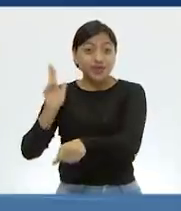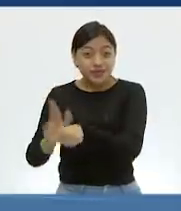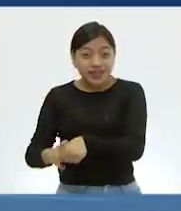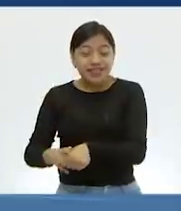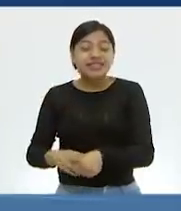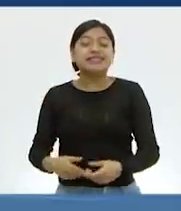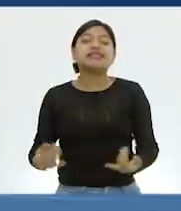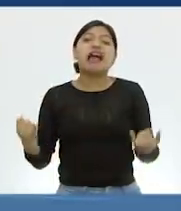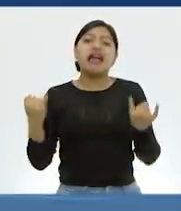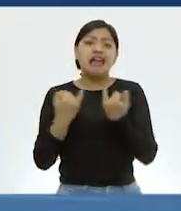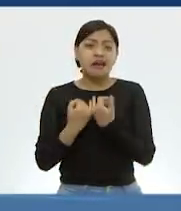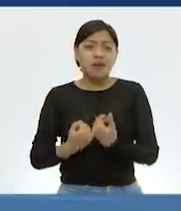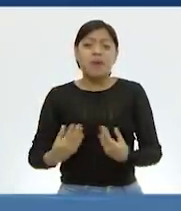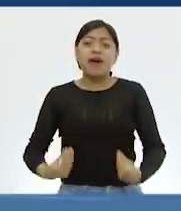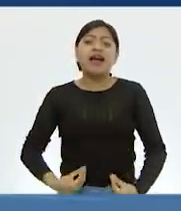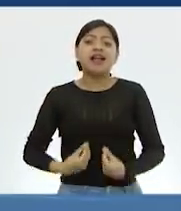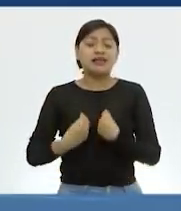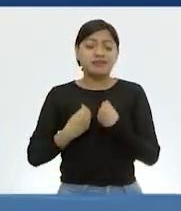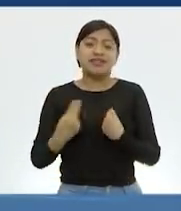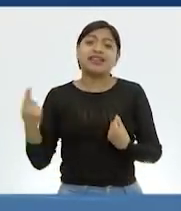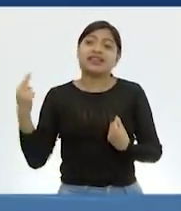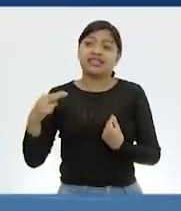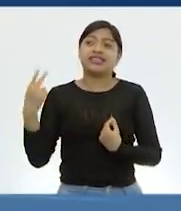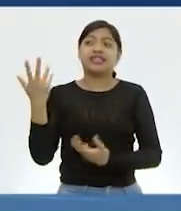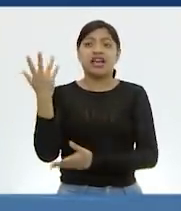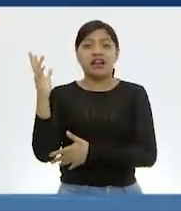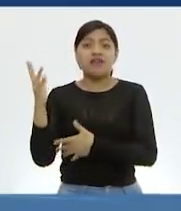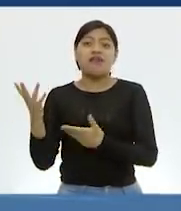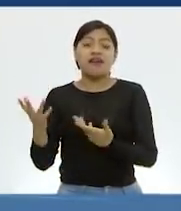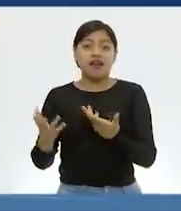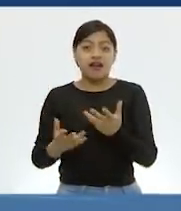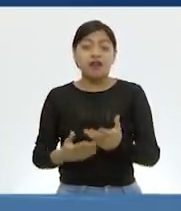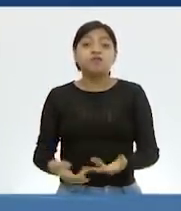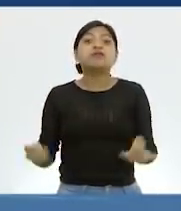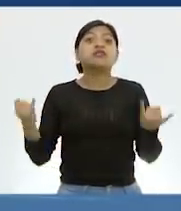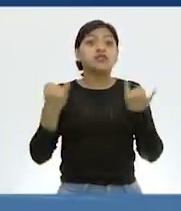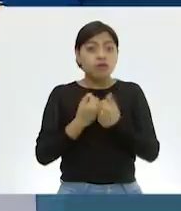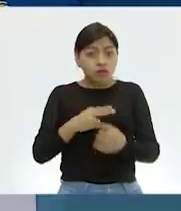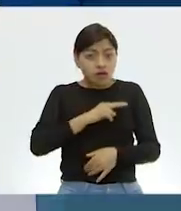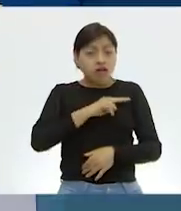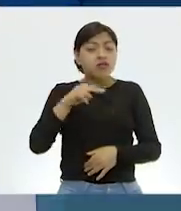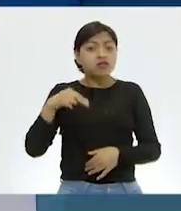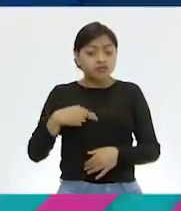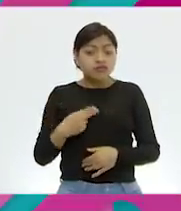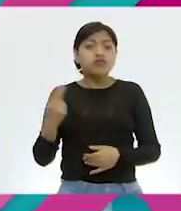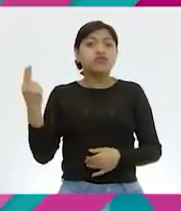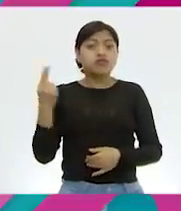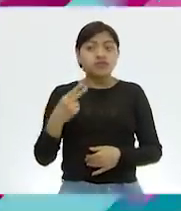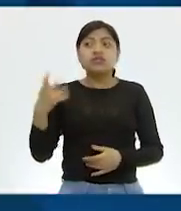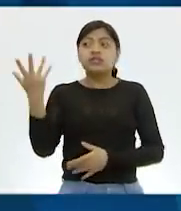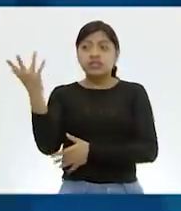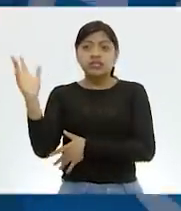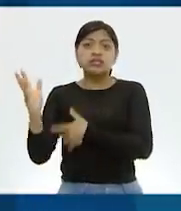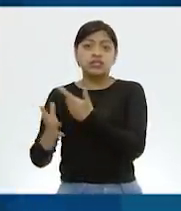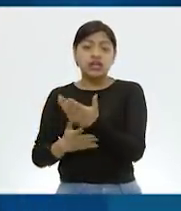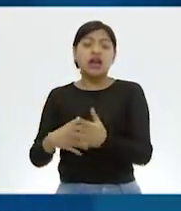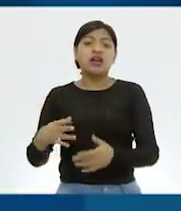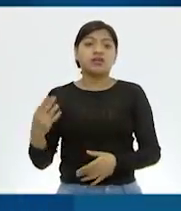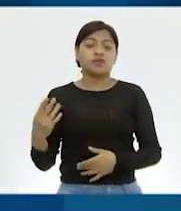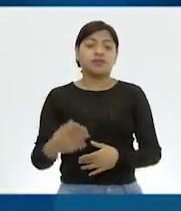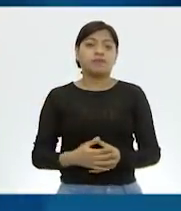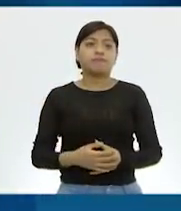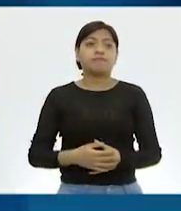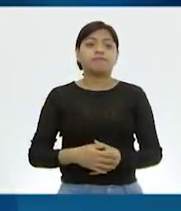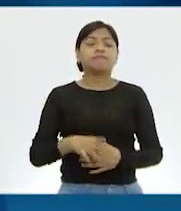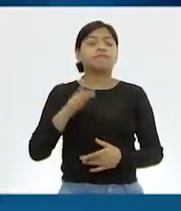y la vida que depende de ella, incluyéndonos a nosotros. Es muy cierto, Tom. ¿Qué les parece